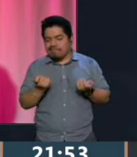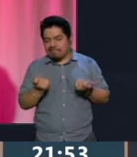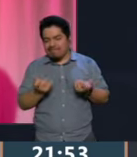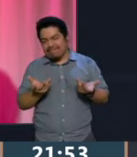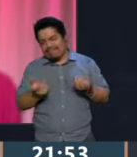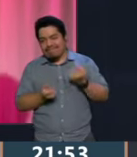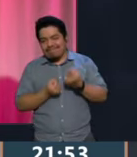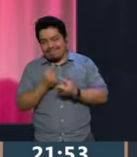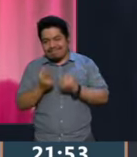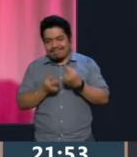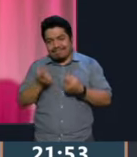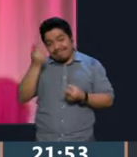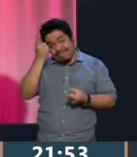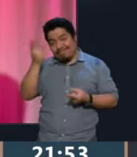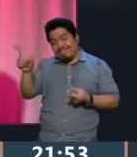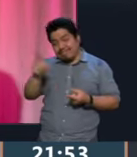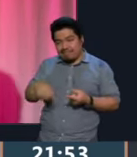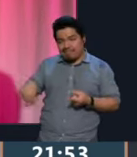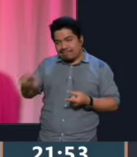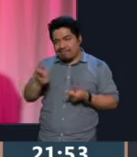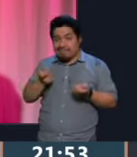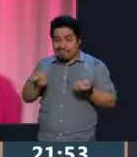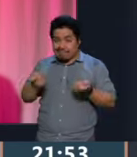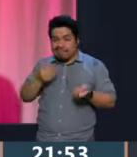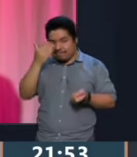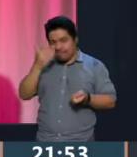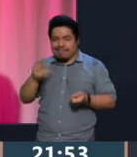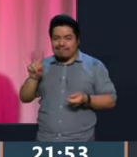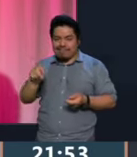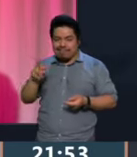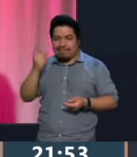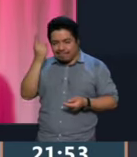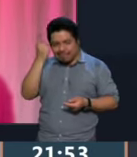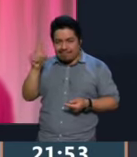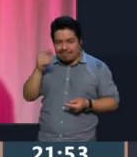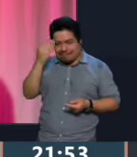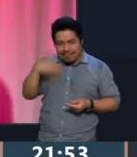tienen, quienes son dueños de los medios de comunicación también tienen sus